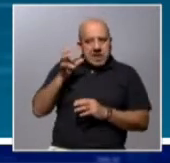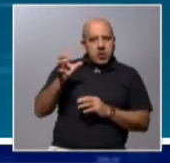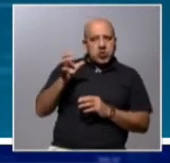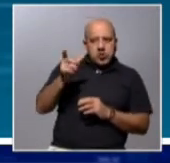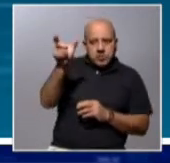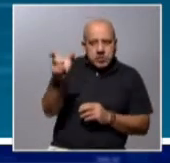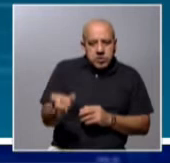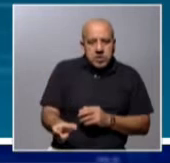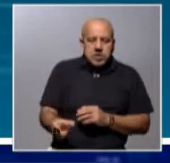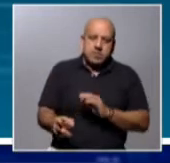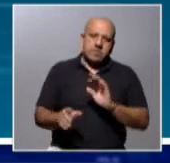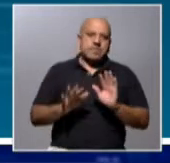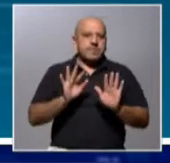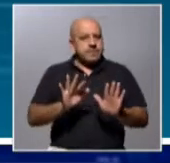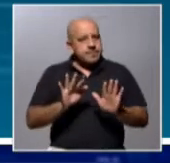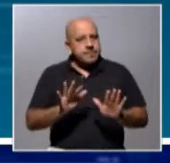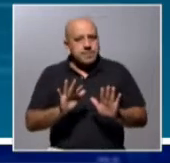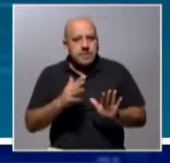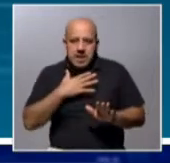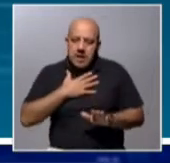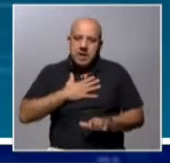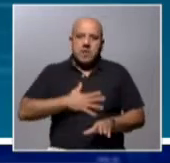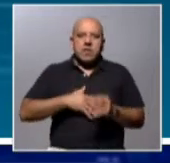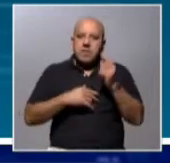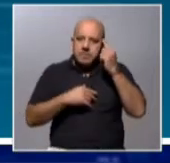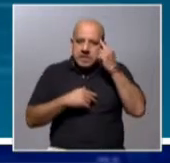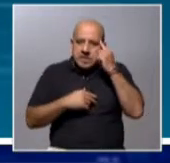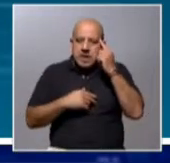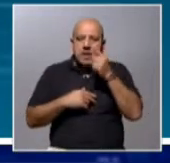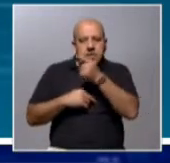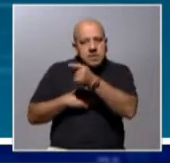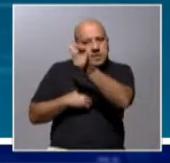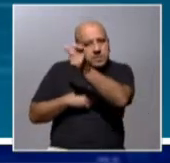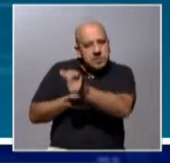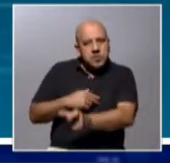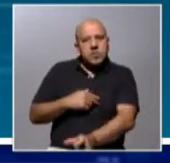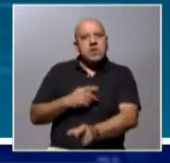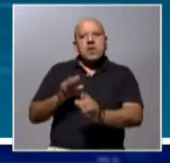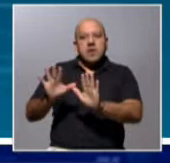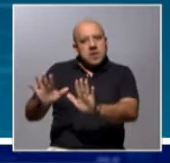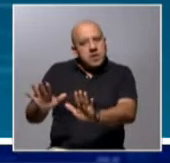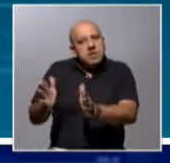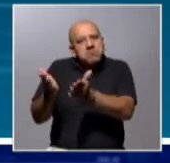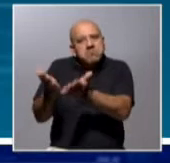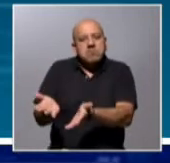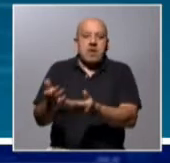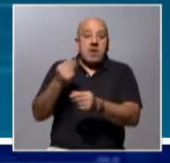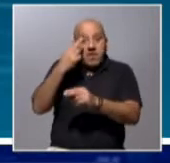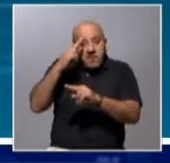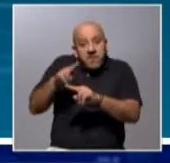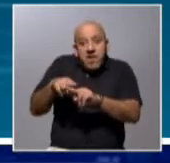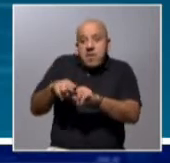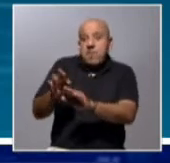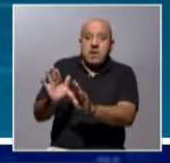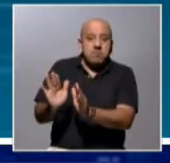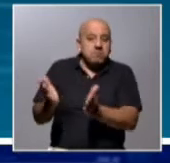empezar a entender lo que le está pasando al otro y empezar a ponernos en el lugar de ese que está viviendo una enfermedad que